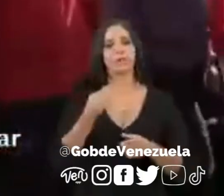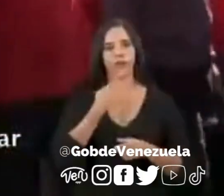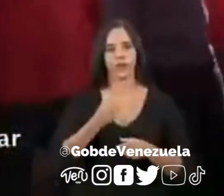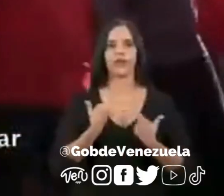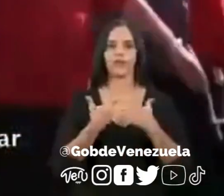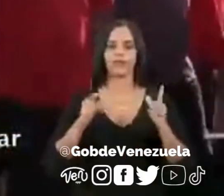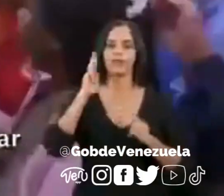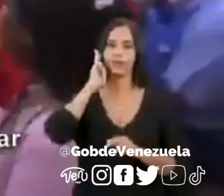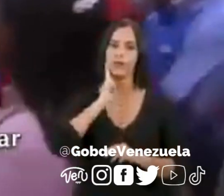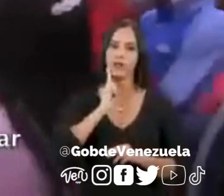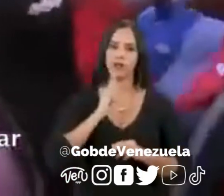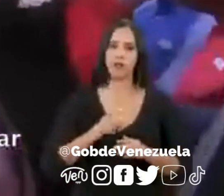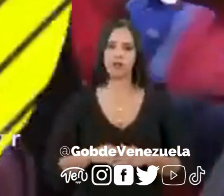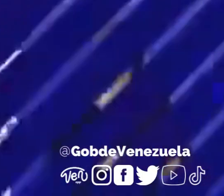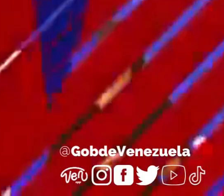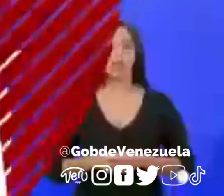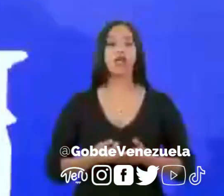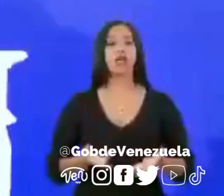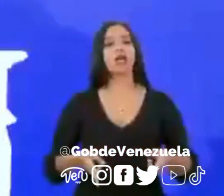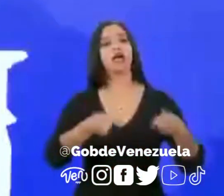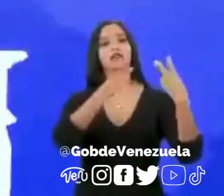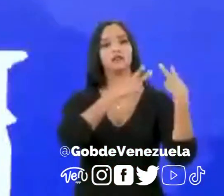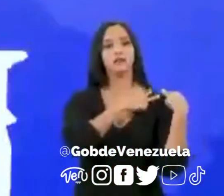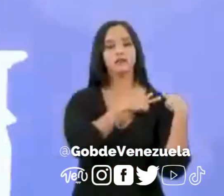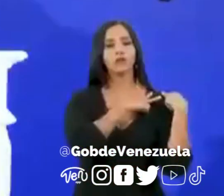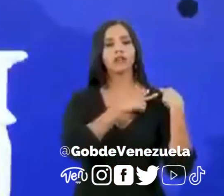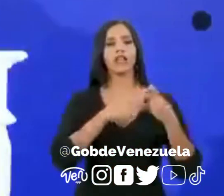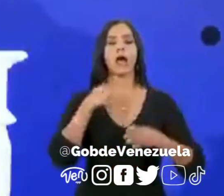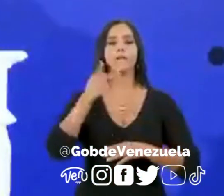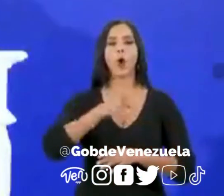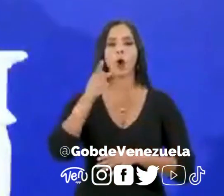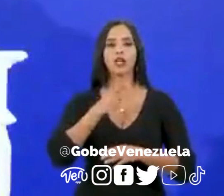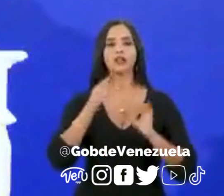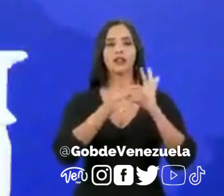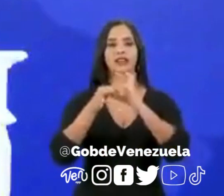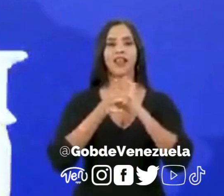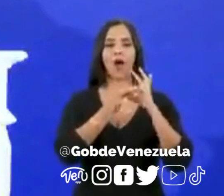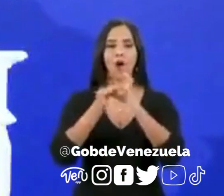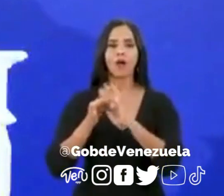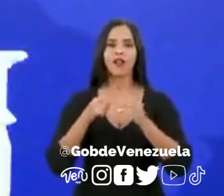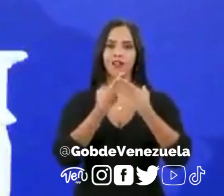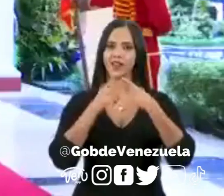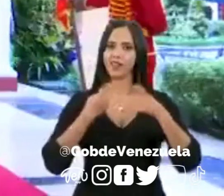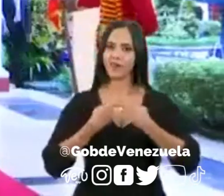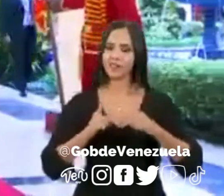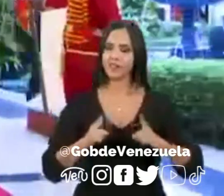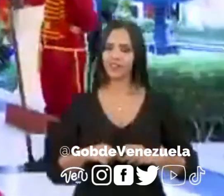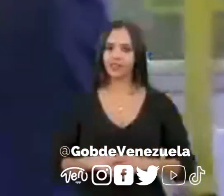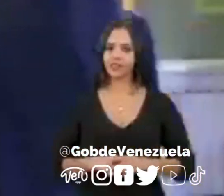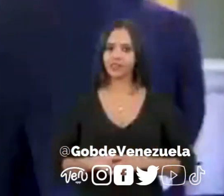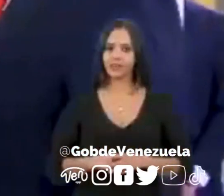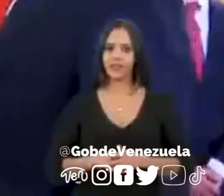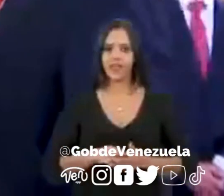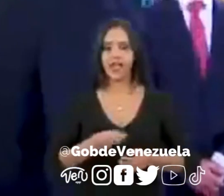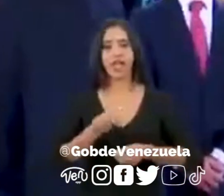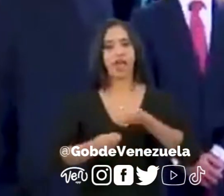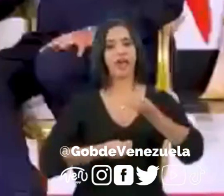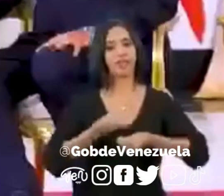el libertador Simón Bolívar, y asumir la política de la unión y la diversidad,